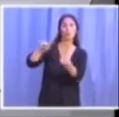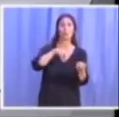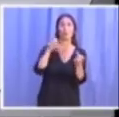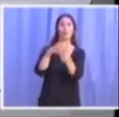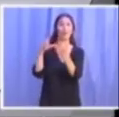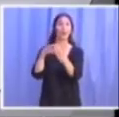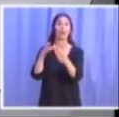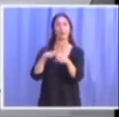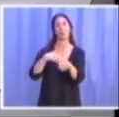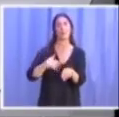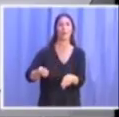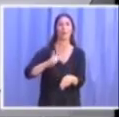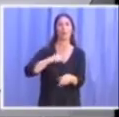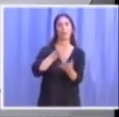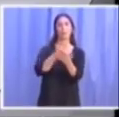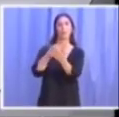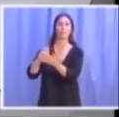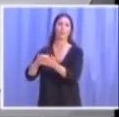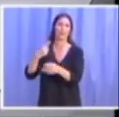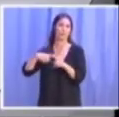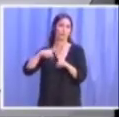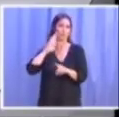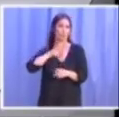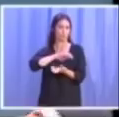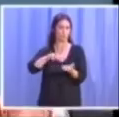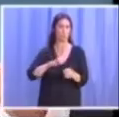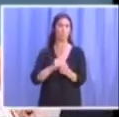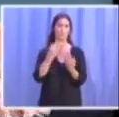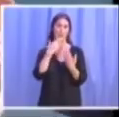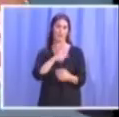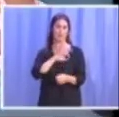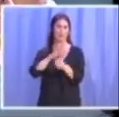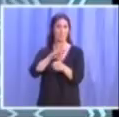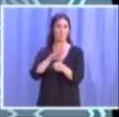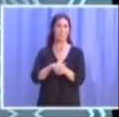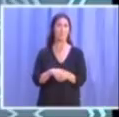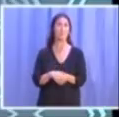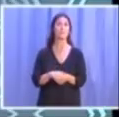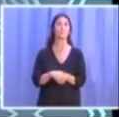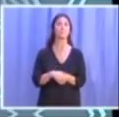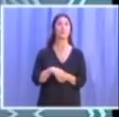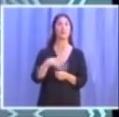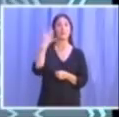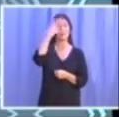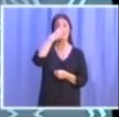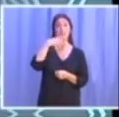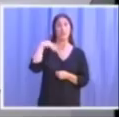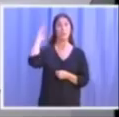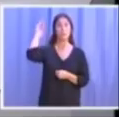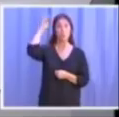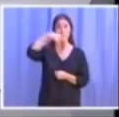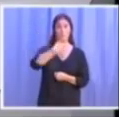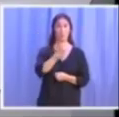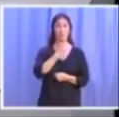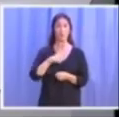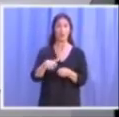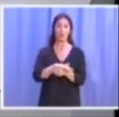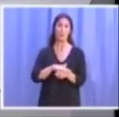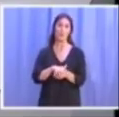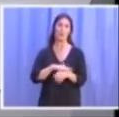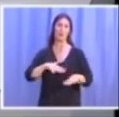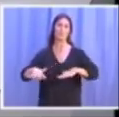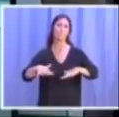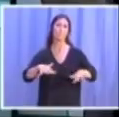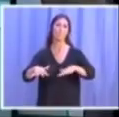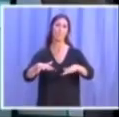las consecuencias de la mala gestión y de la corrupción. Gracias, señora Gutiérrez. Señor Salvador. Bomberos y Policía Local de Granada se movilizarán para que se deje de exprimir a